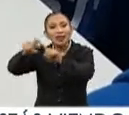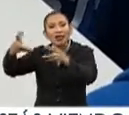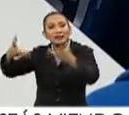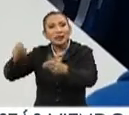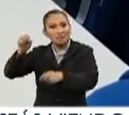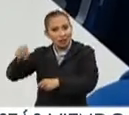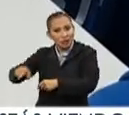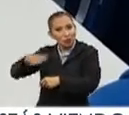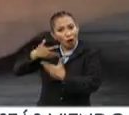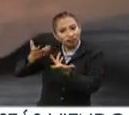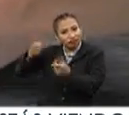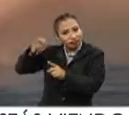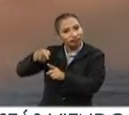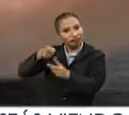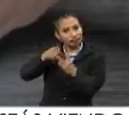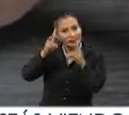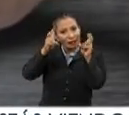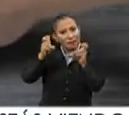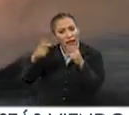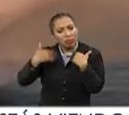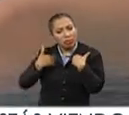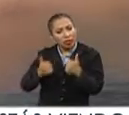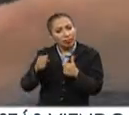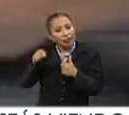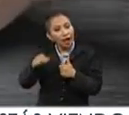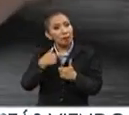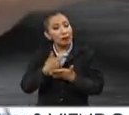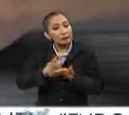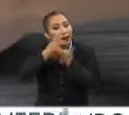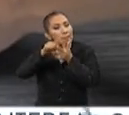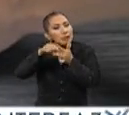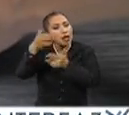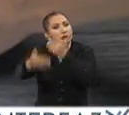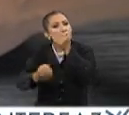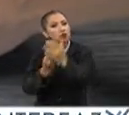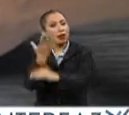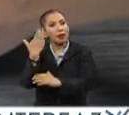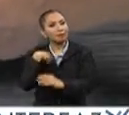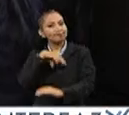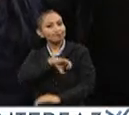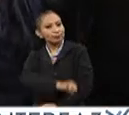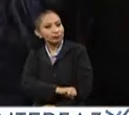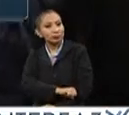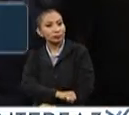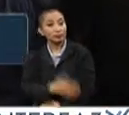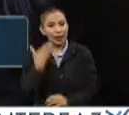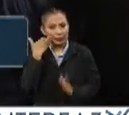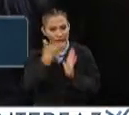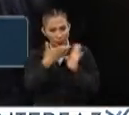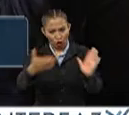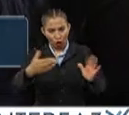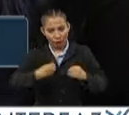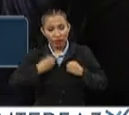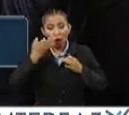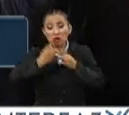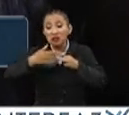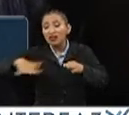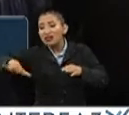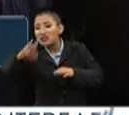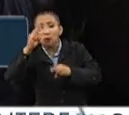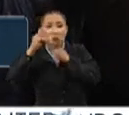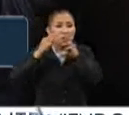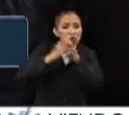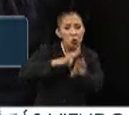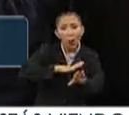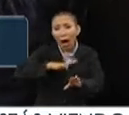generados a partir de estas disciplinas. Entenderlos puede ser el inicio de una nueva vocación. En el tiempo en el que vivimos, en un mundo en el